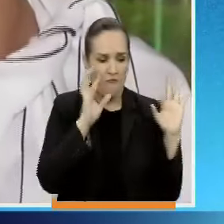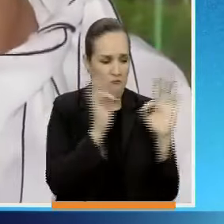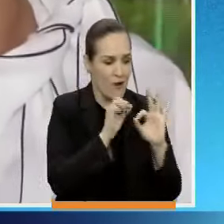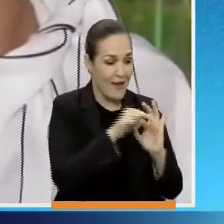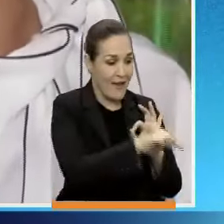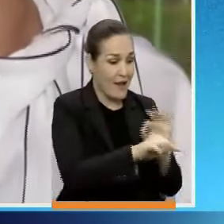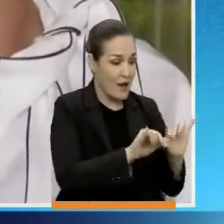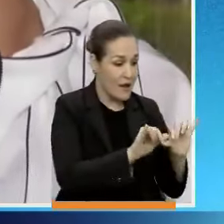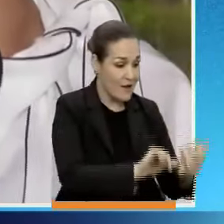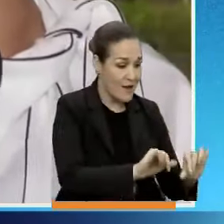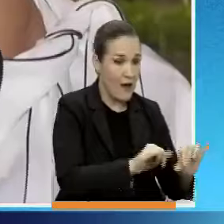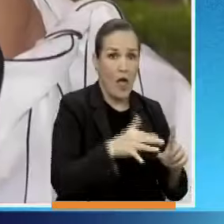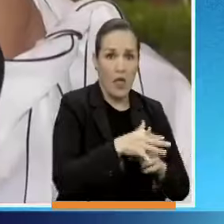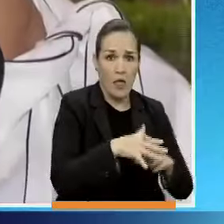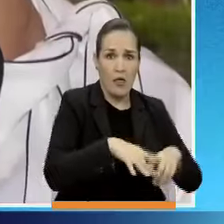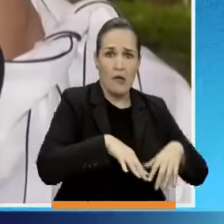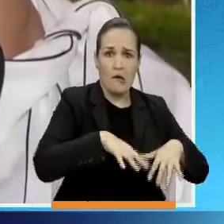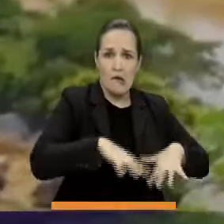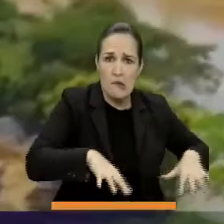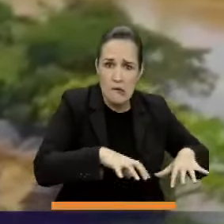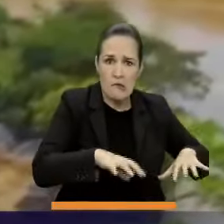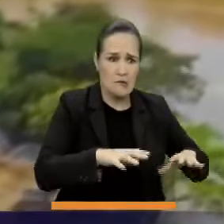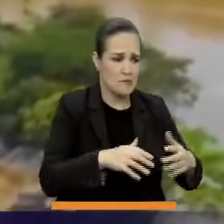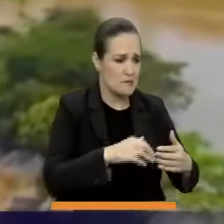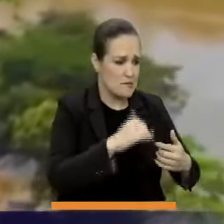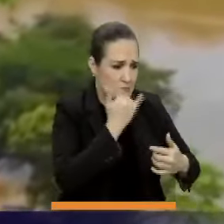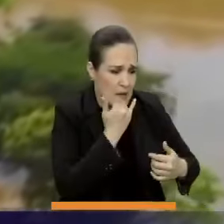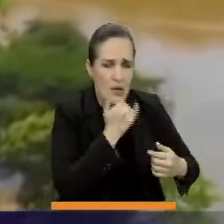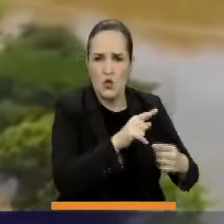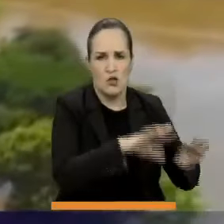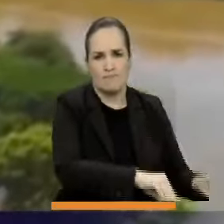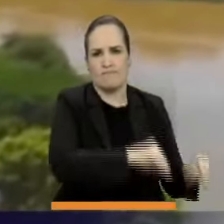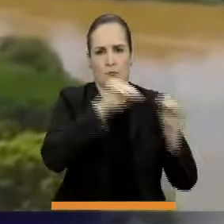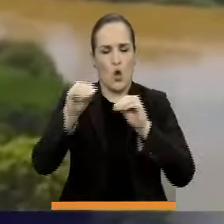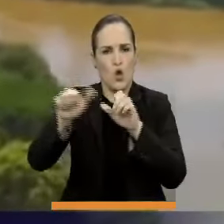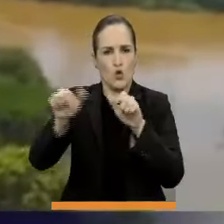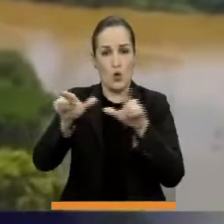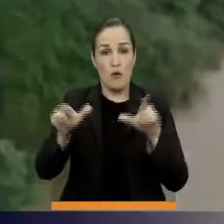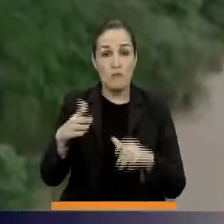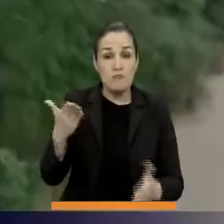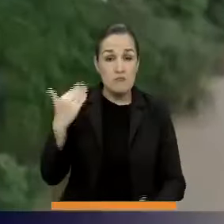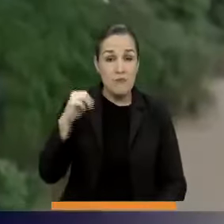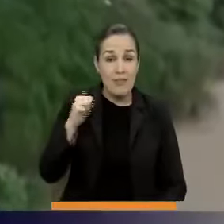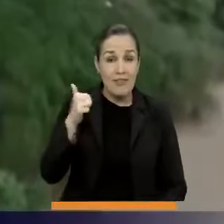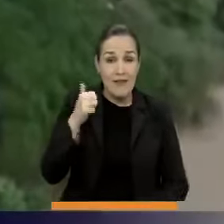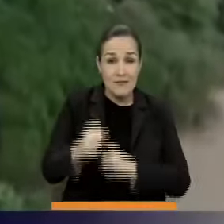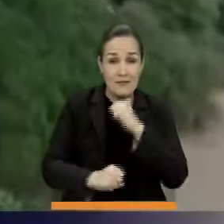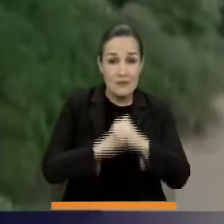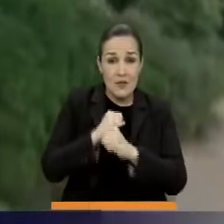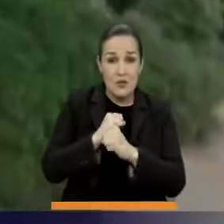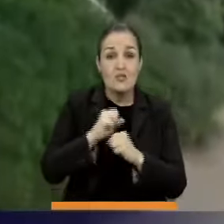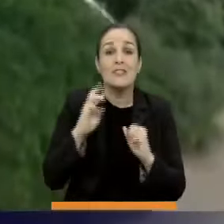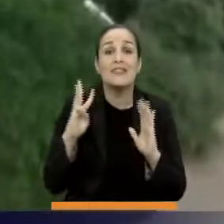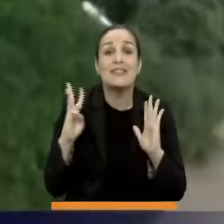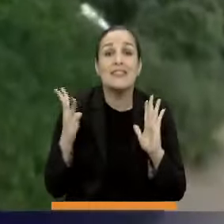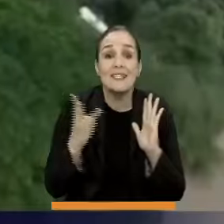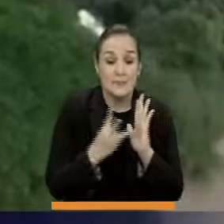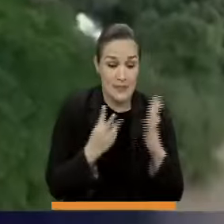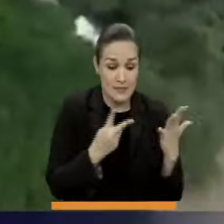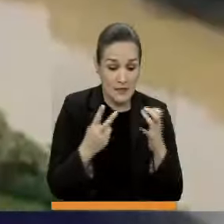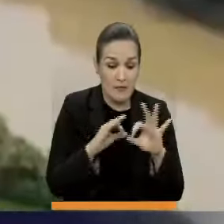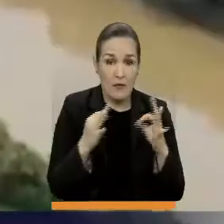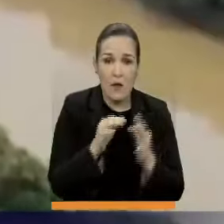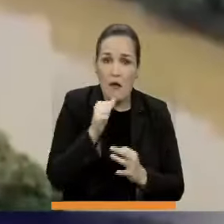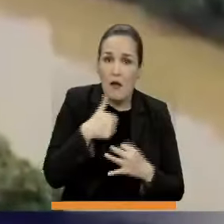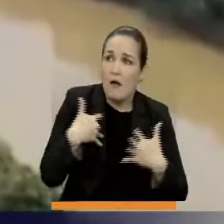más digna para las familias. Desde hace más de una década, 3.700 familias continúan